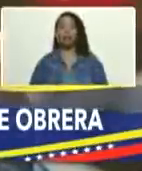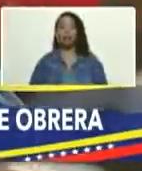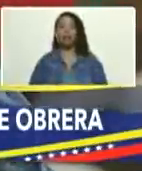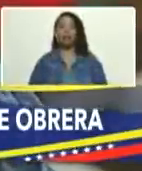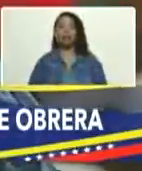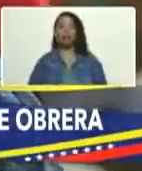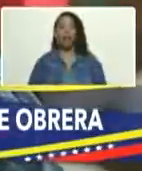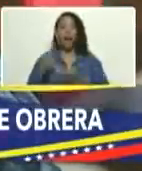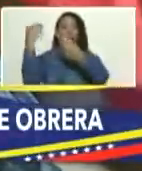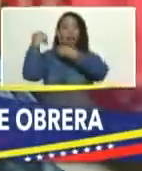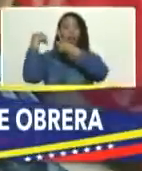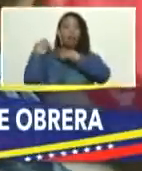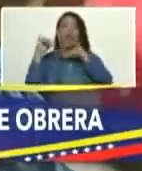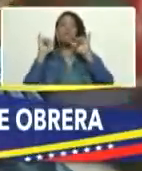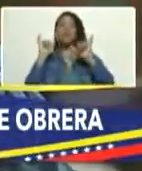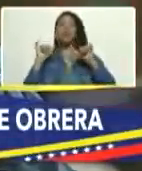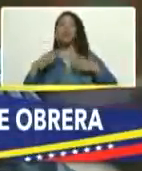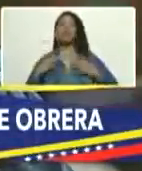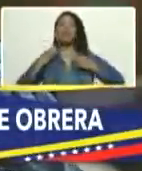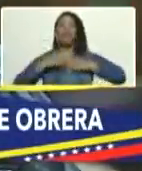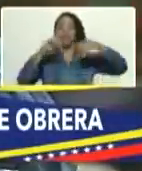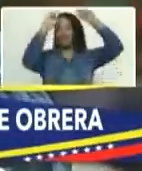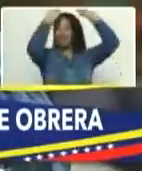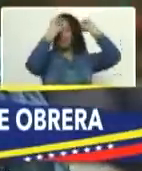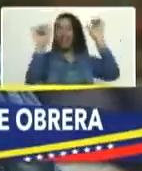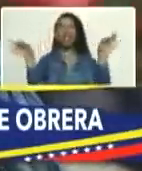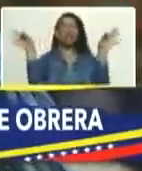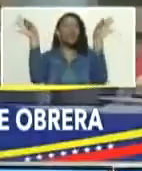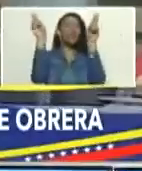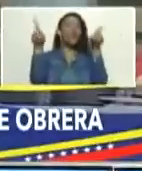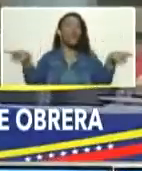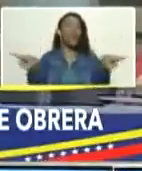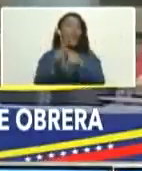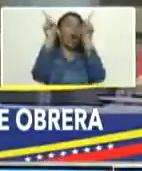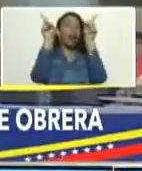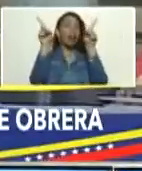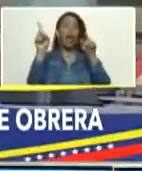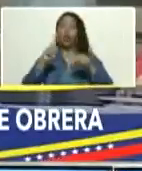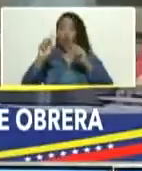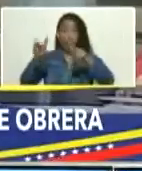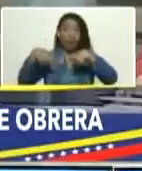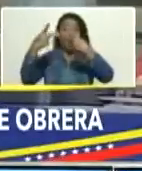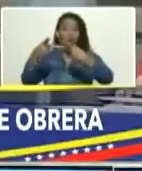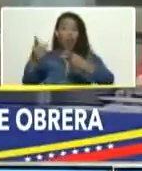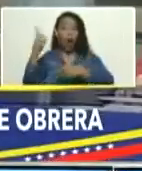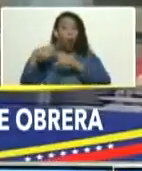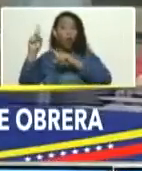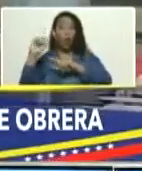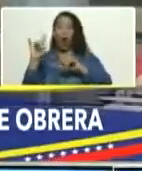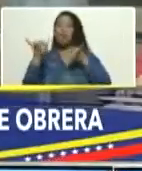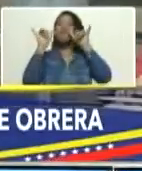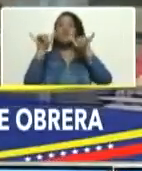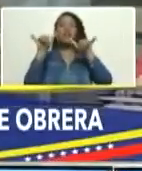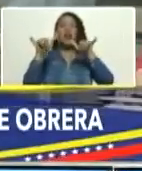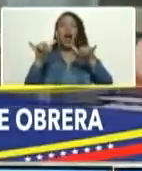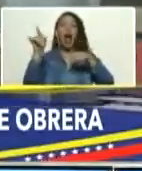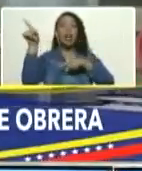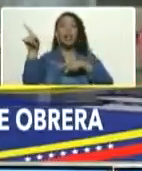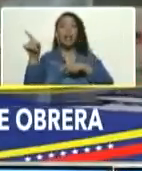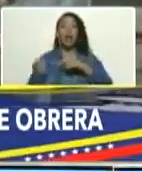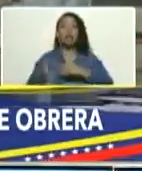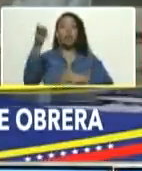Y cargaba la misma chaqueta y la misma gorra. La ha renovado, ¿verdad? Pero es una marca exclusiva para